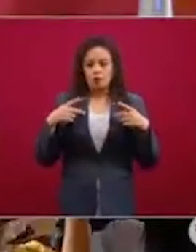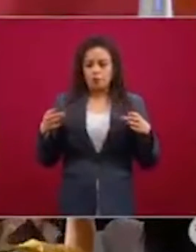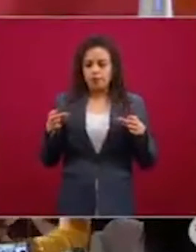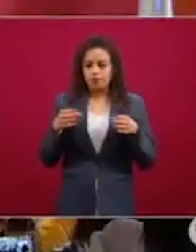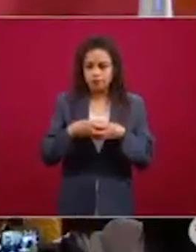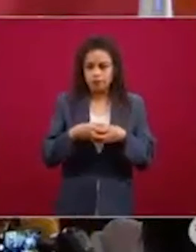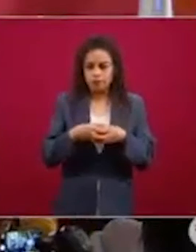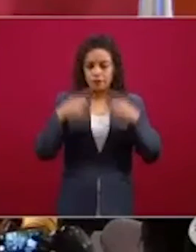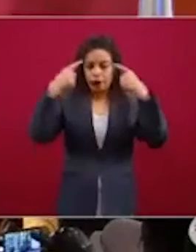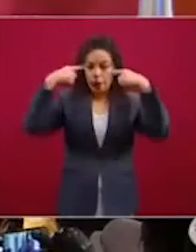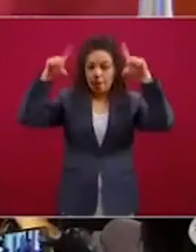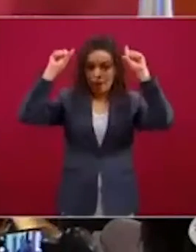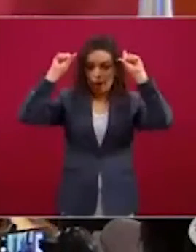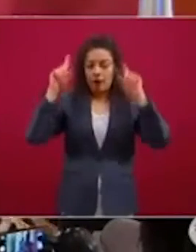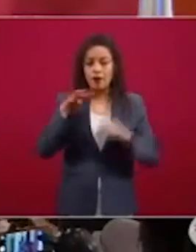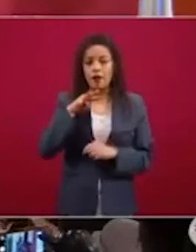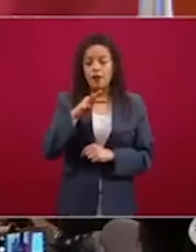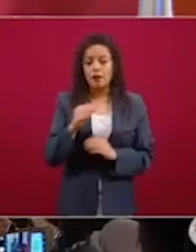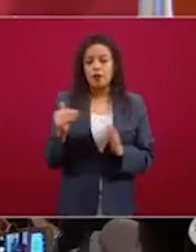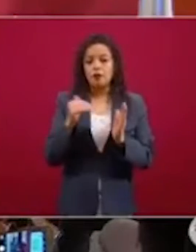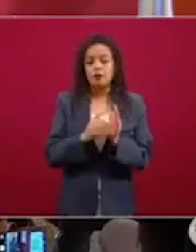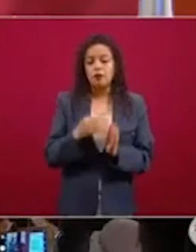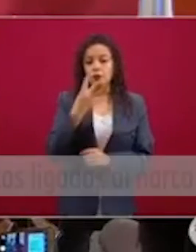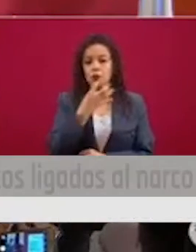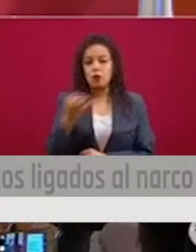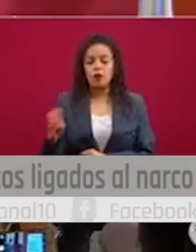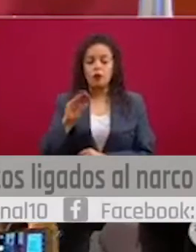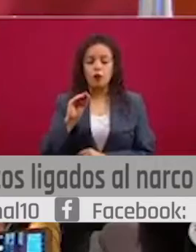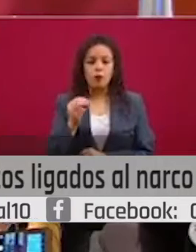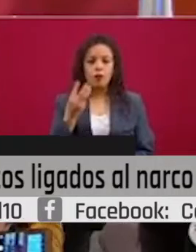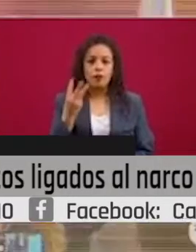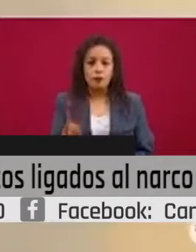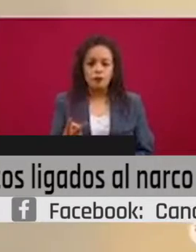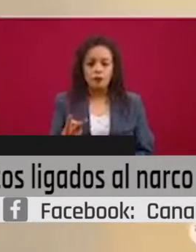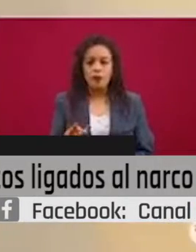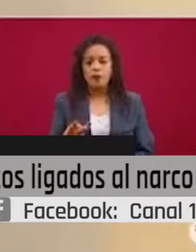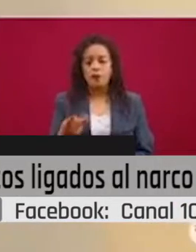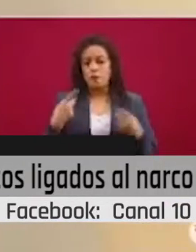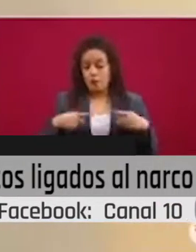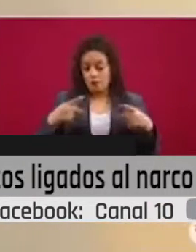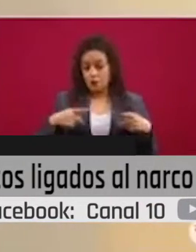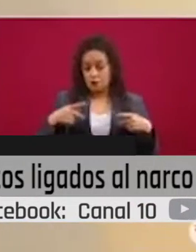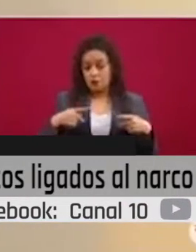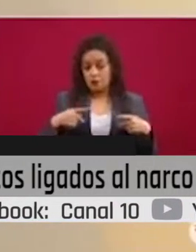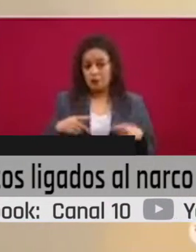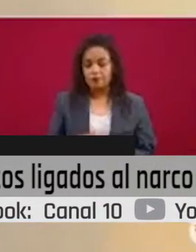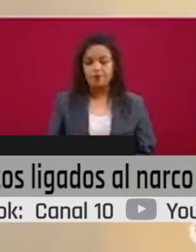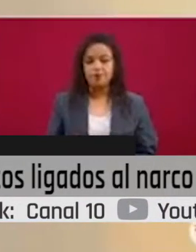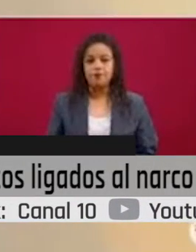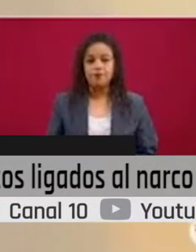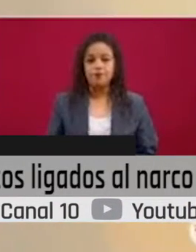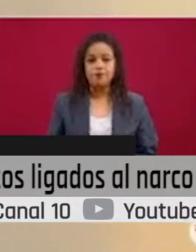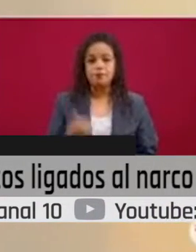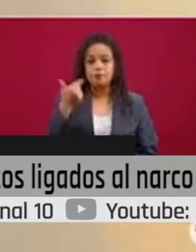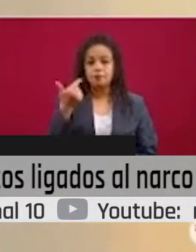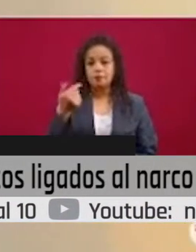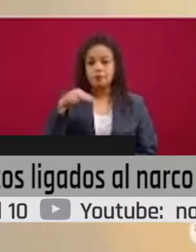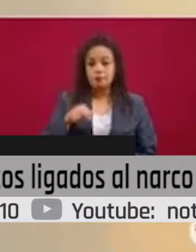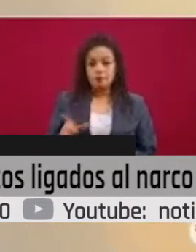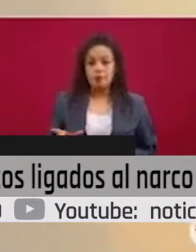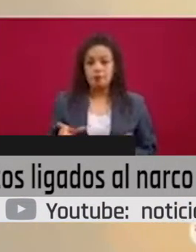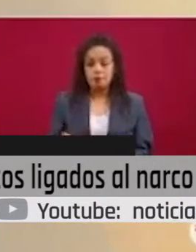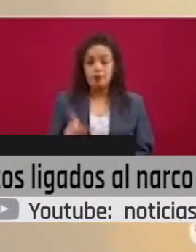el titular de la secretaría de defensa nacional el general luís crescencio sandoval indicó que en quintana roo se